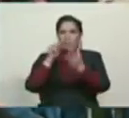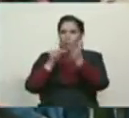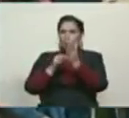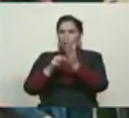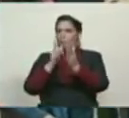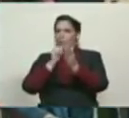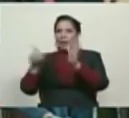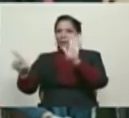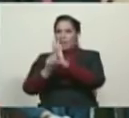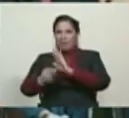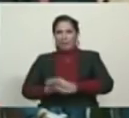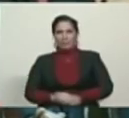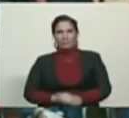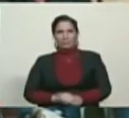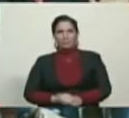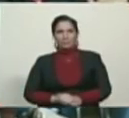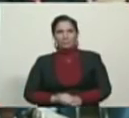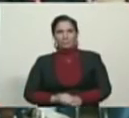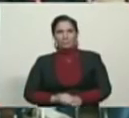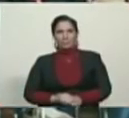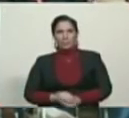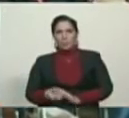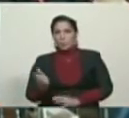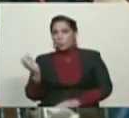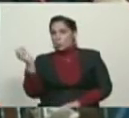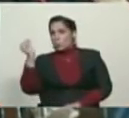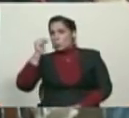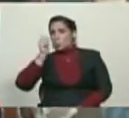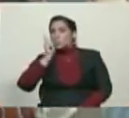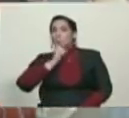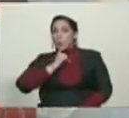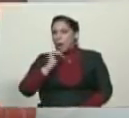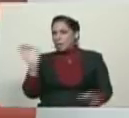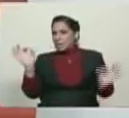desacato. No hay nada más cobarde que la plata.